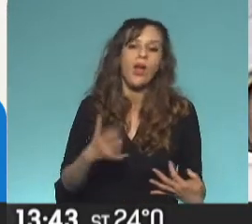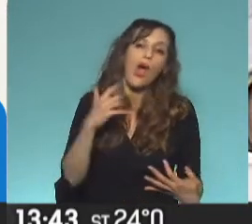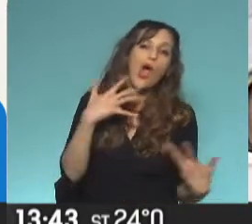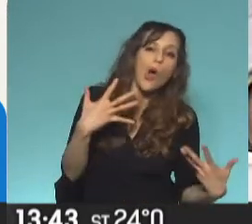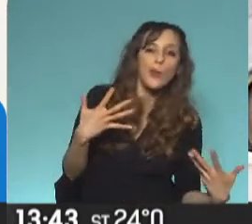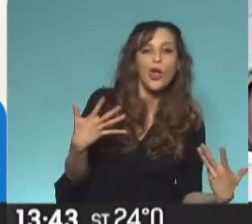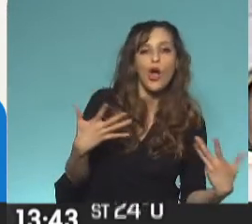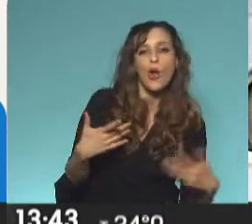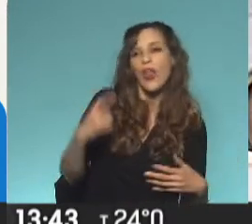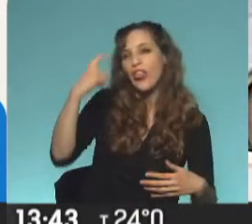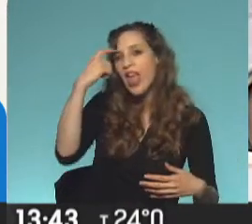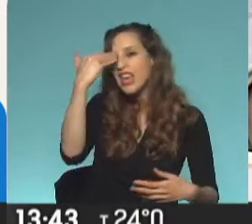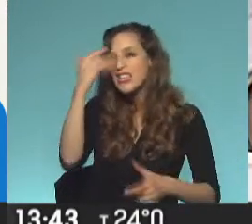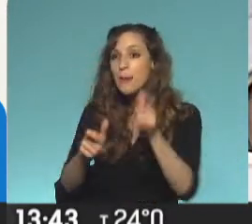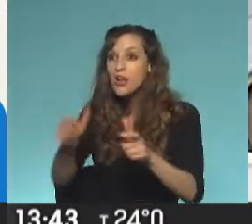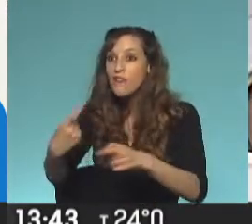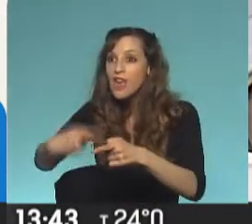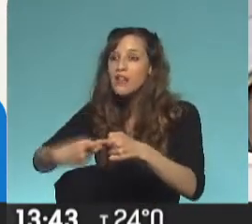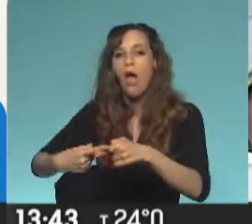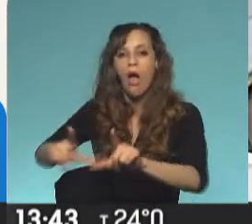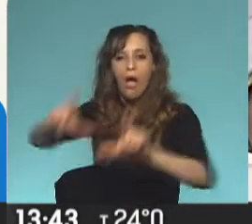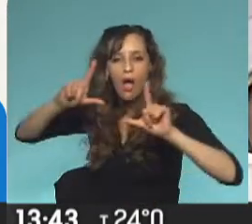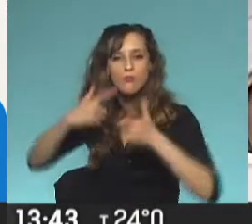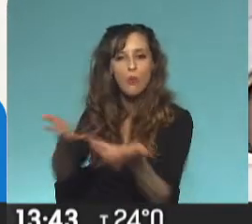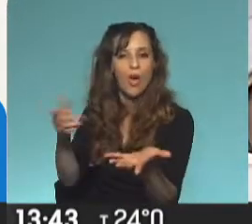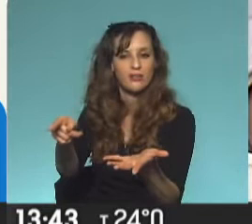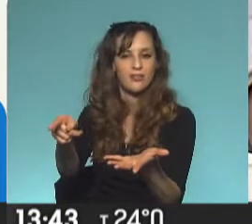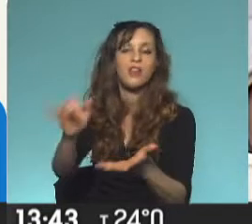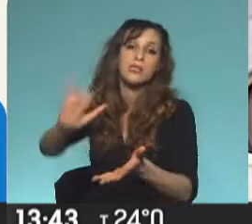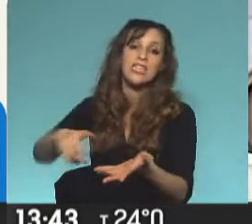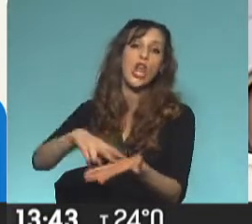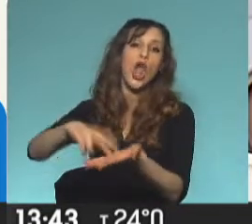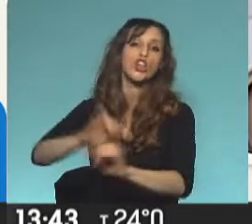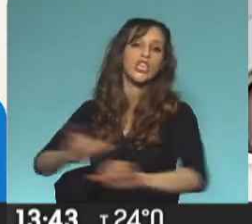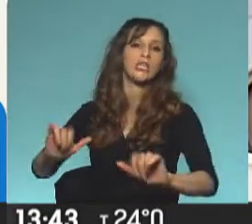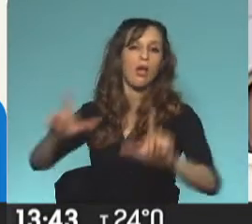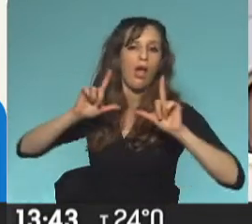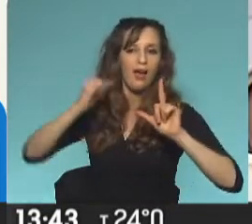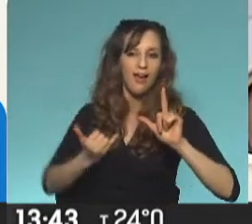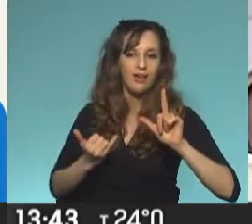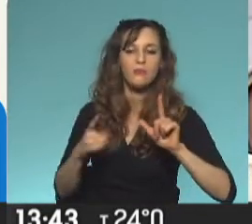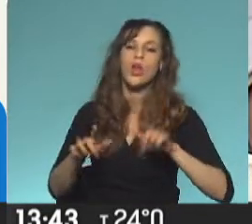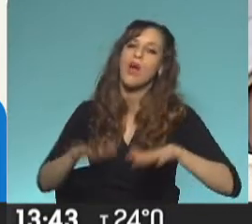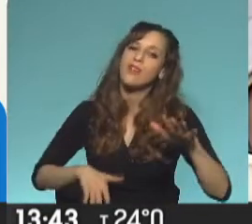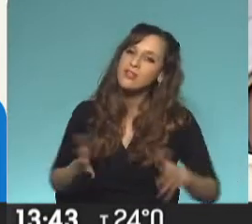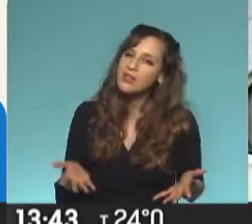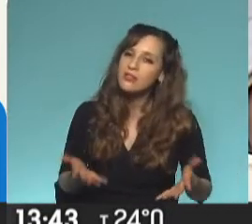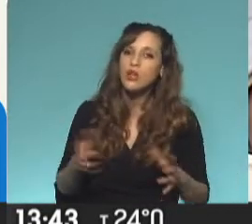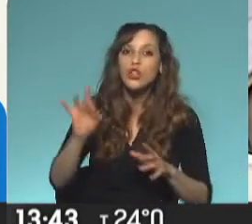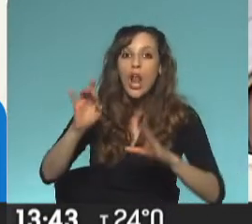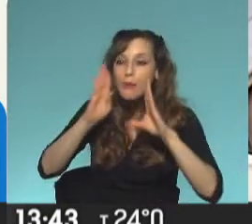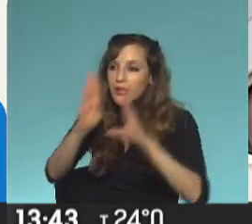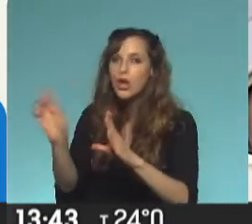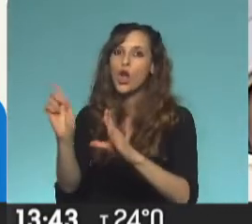grupo de 10 15 que están haciendo una fiesta que están escondidos puede ser que sea noticia no lo niego pero a veces la tapa tapa la realidad